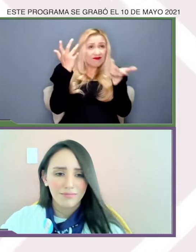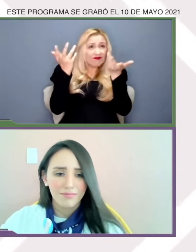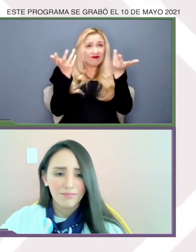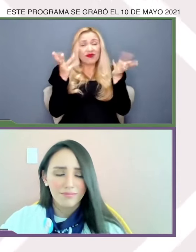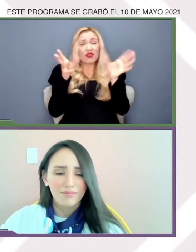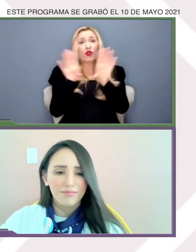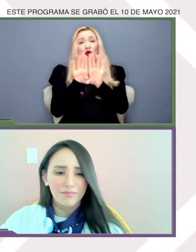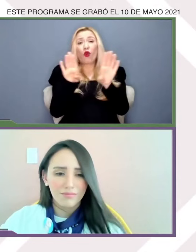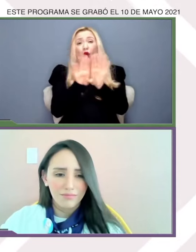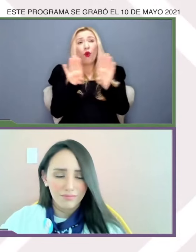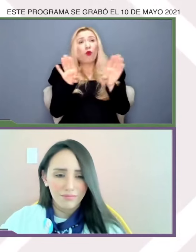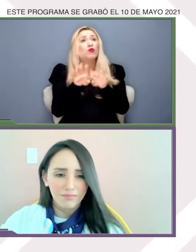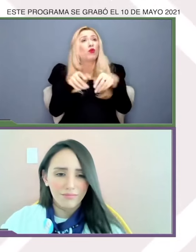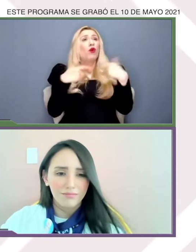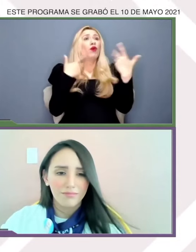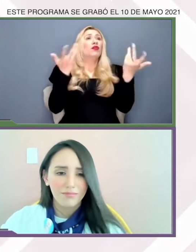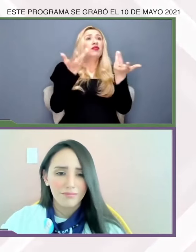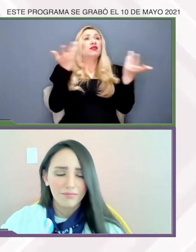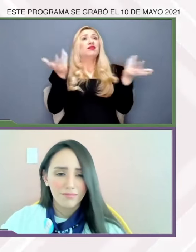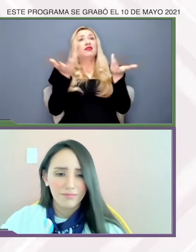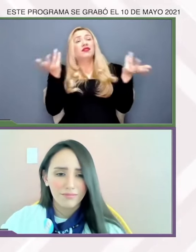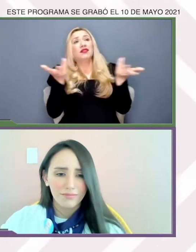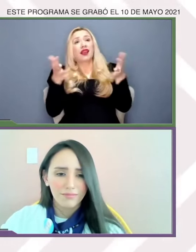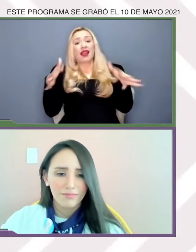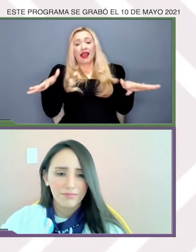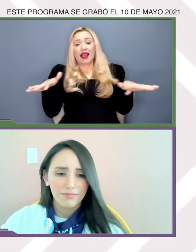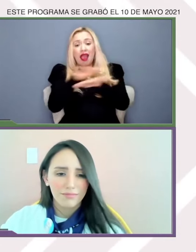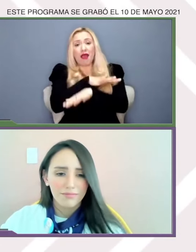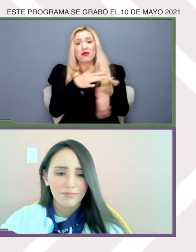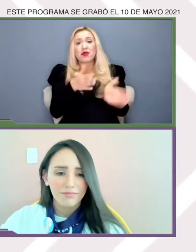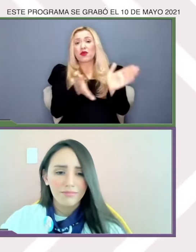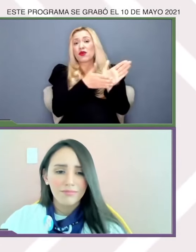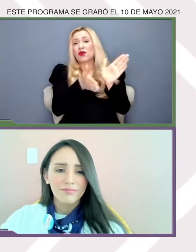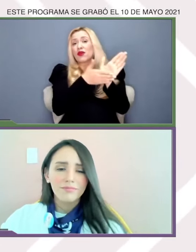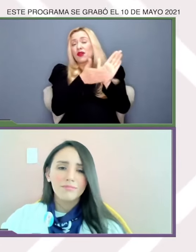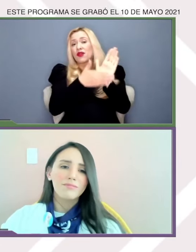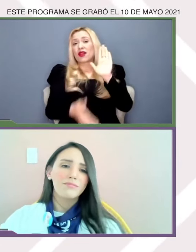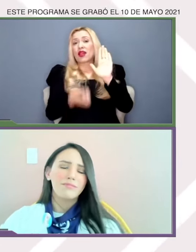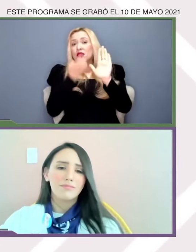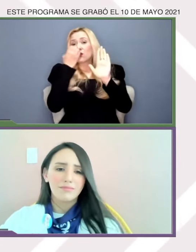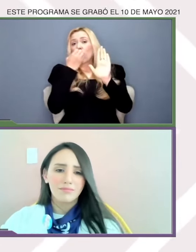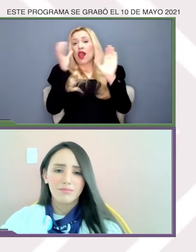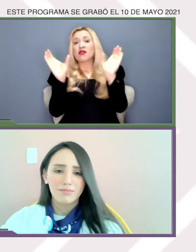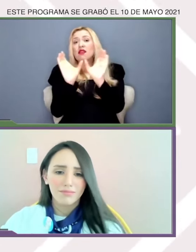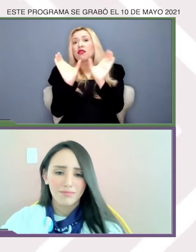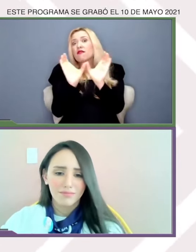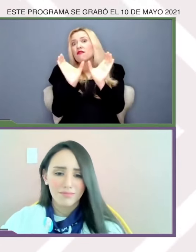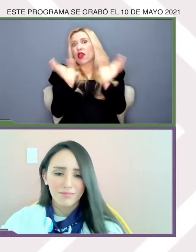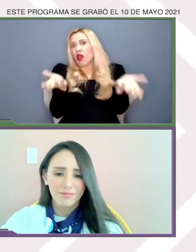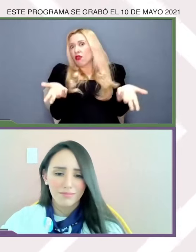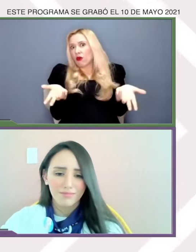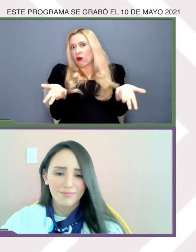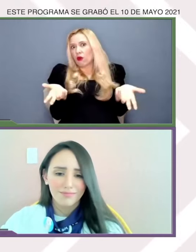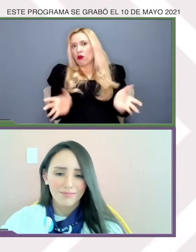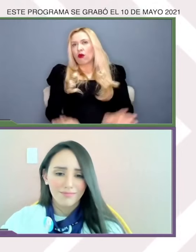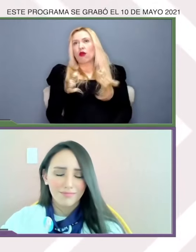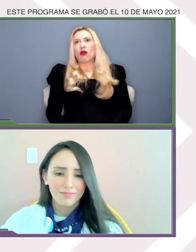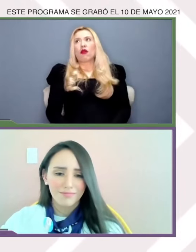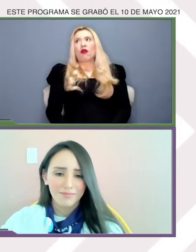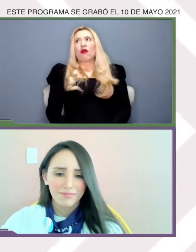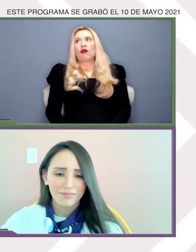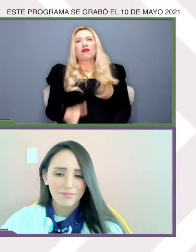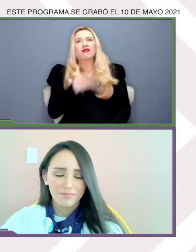cómo contactar para hacer un cambio en nuestros certificados escolares, en cosas